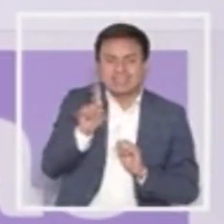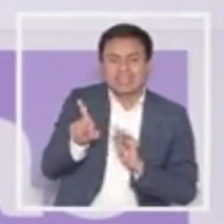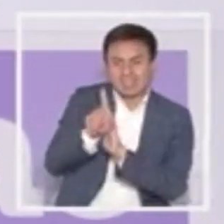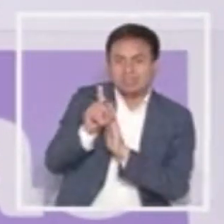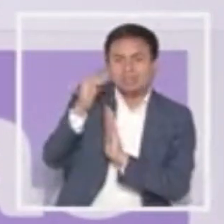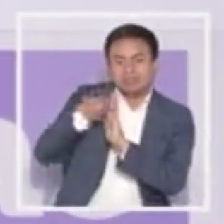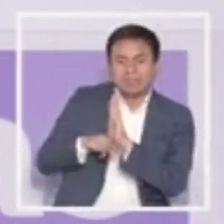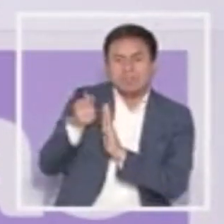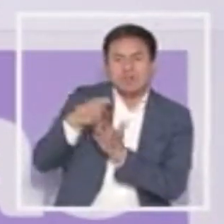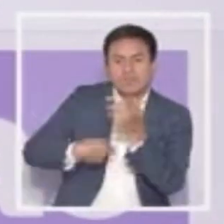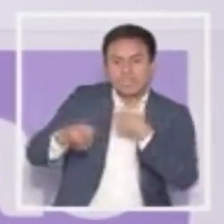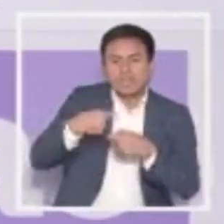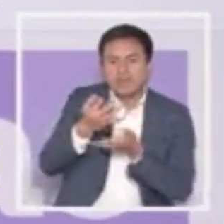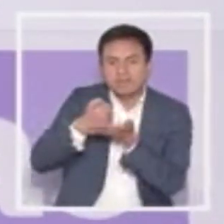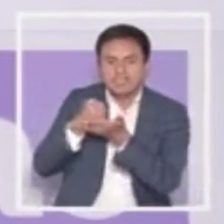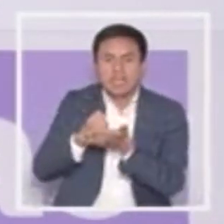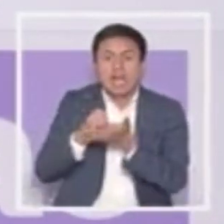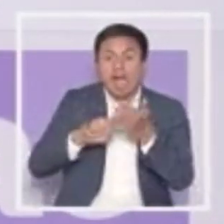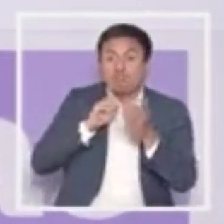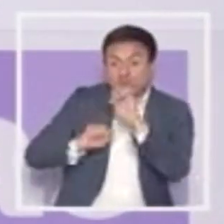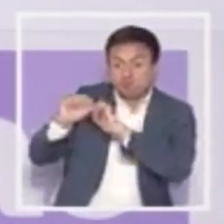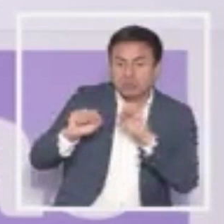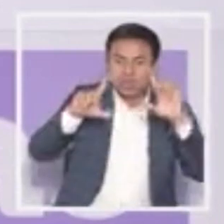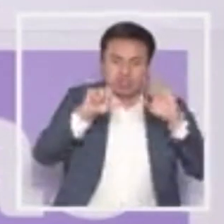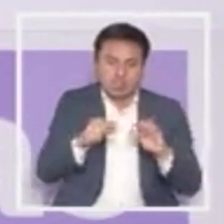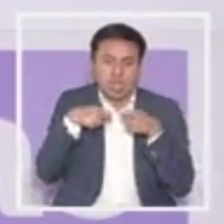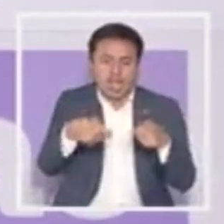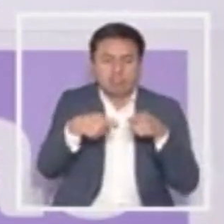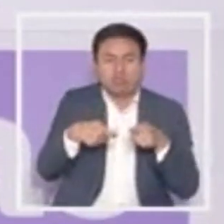libre de violencia en la agenda de seguridad pública y fondo de transversalización de género.